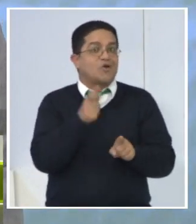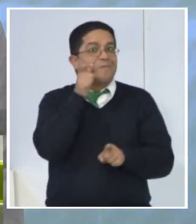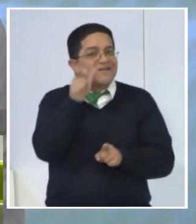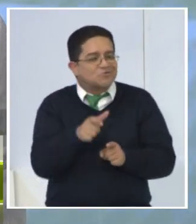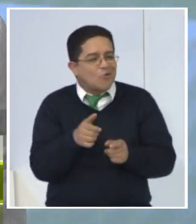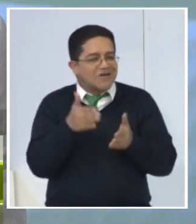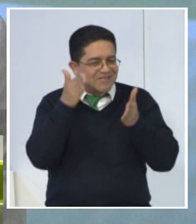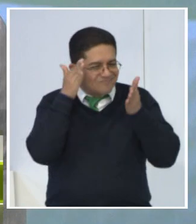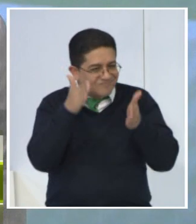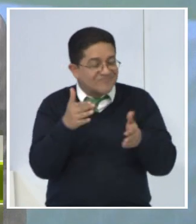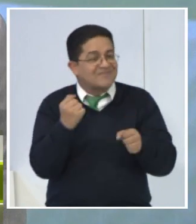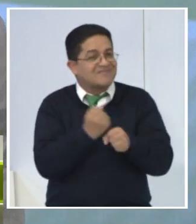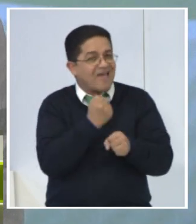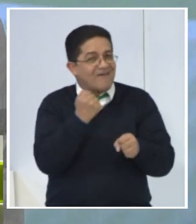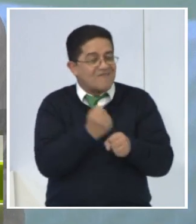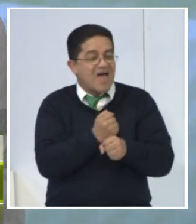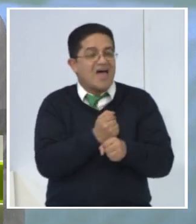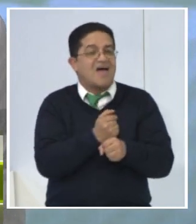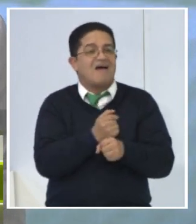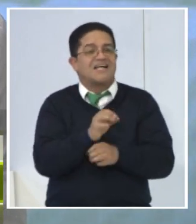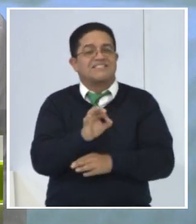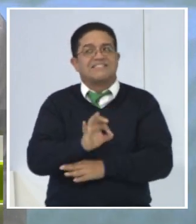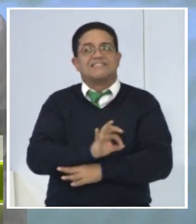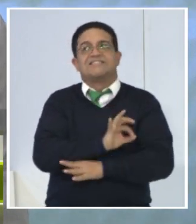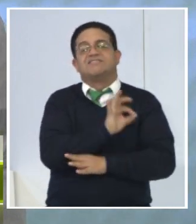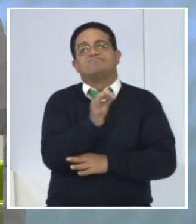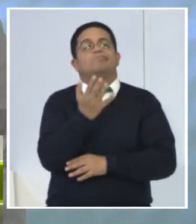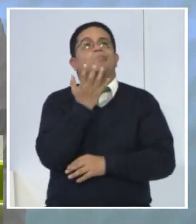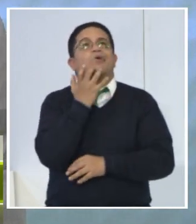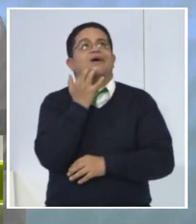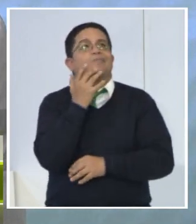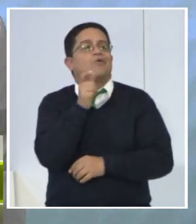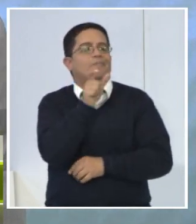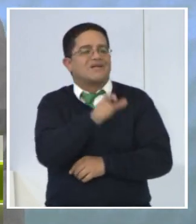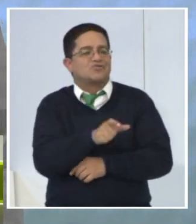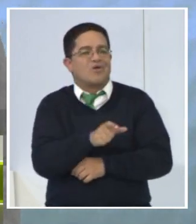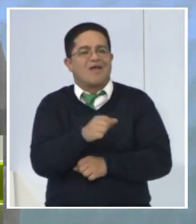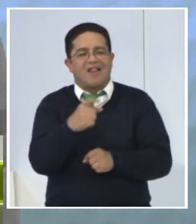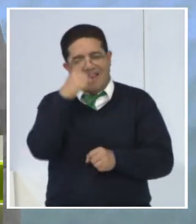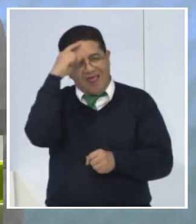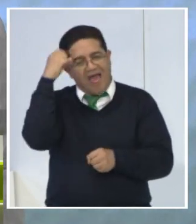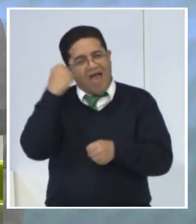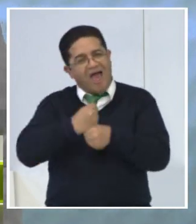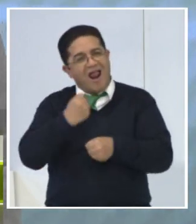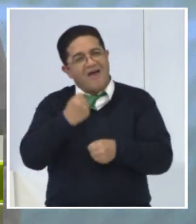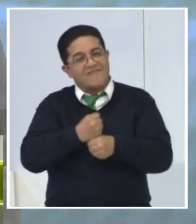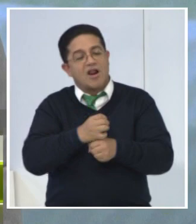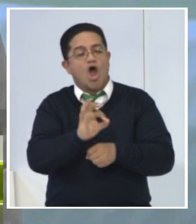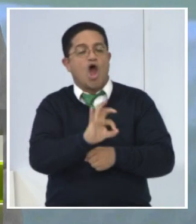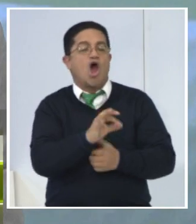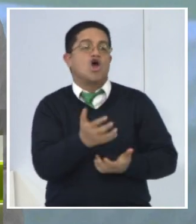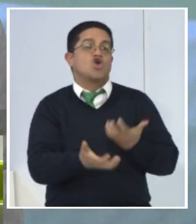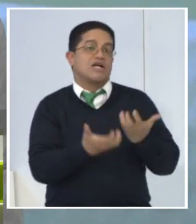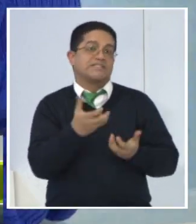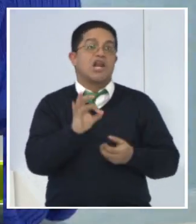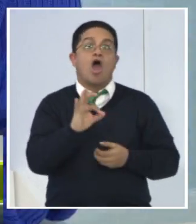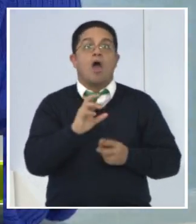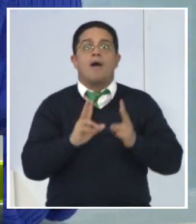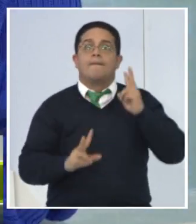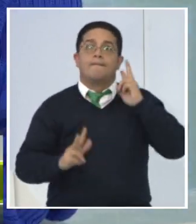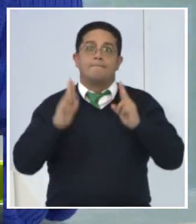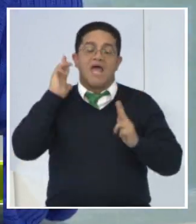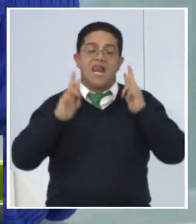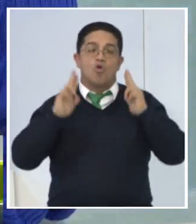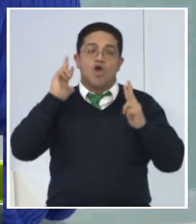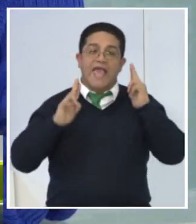dedica a esta actividad, por lo menos fue un personal obrero, albañil, cocinero, secretaria. Un estilista, un peluquero, una correcto.